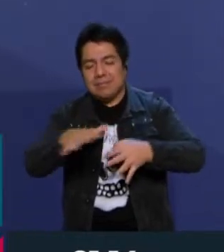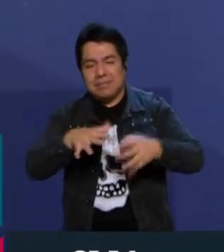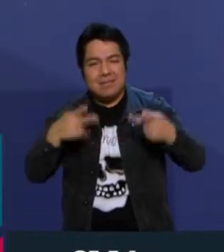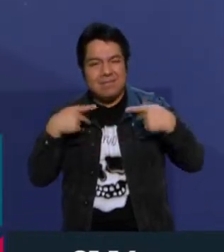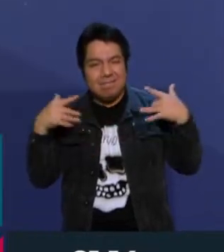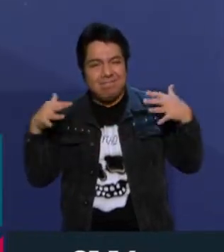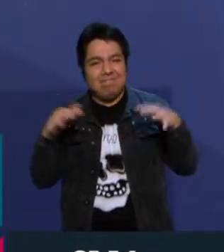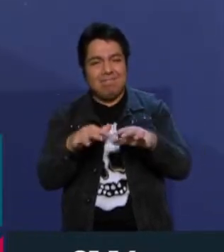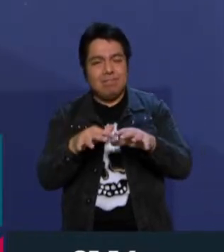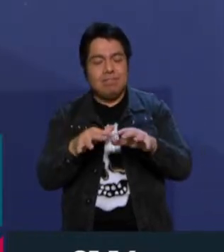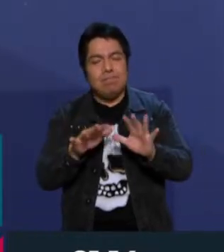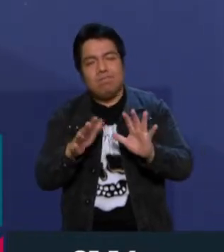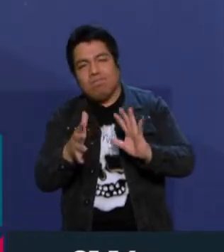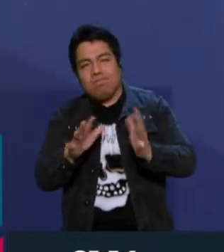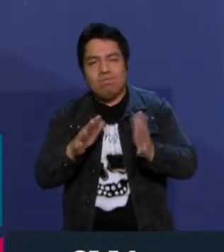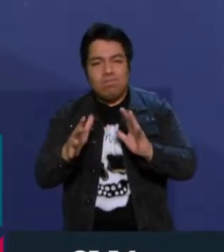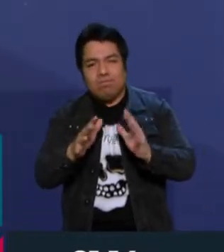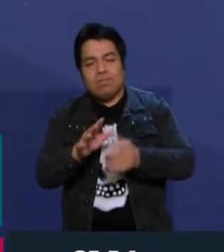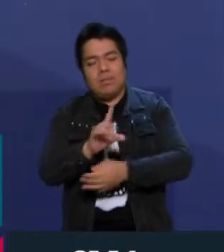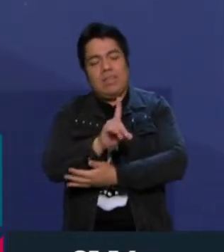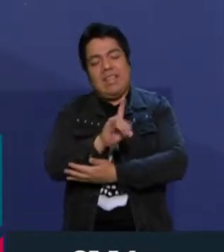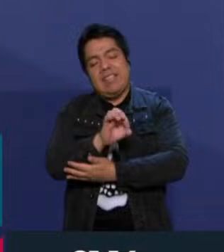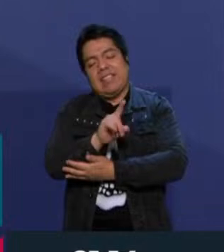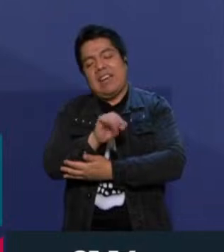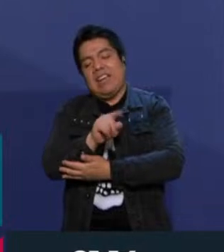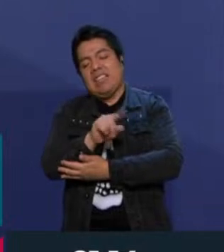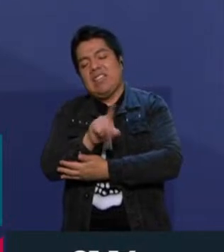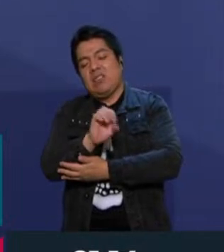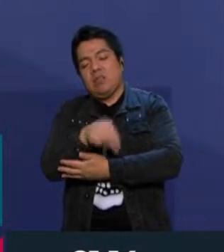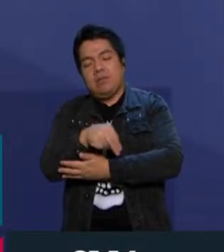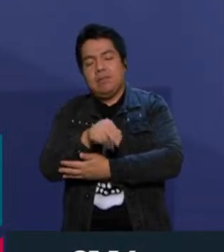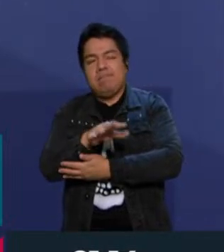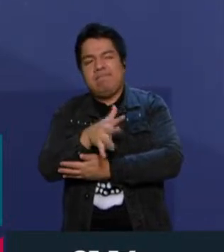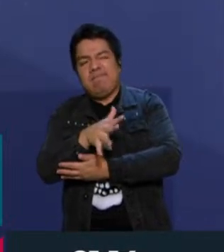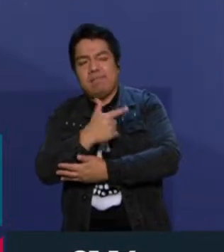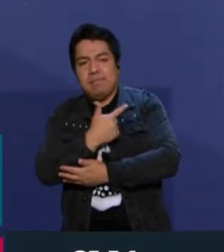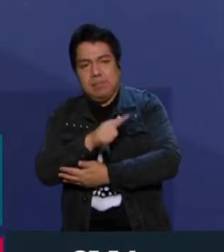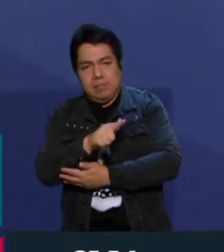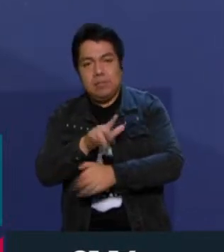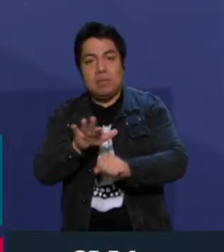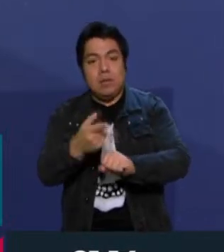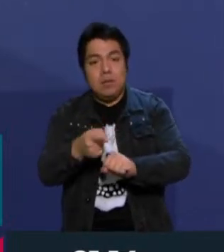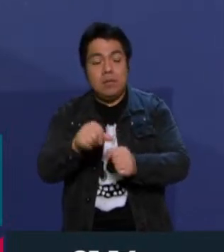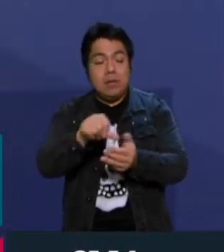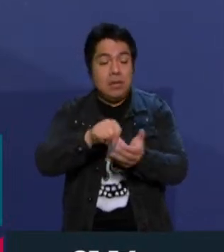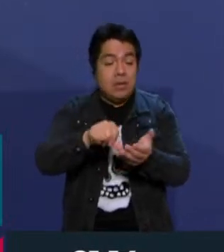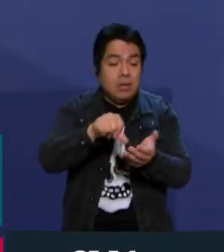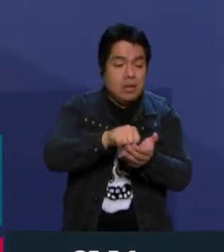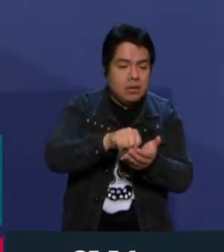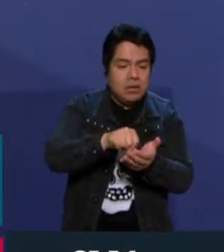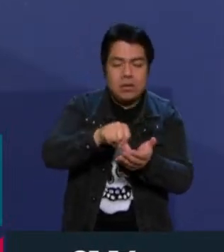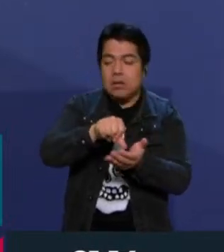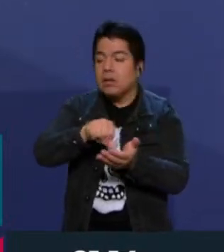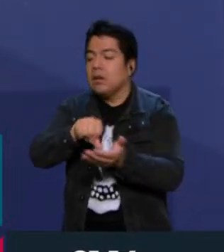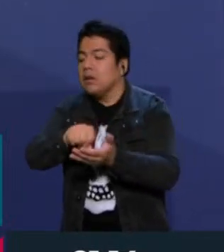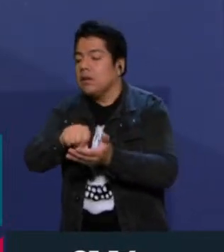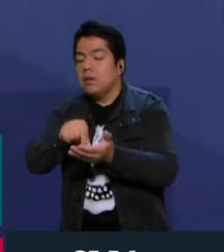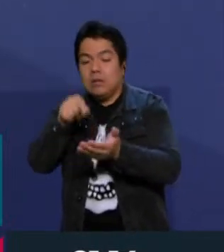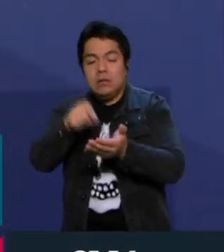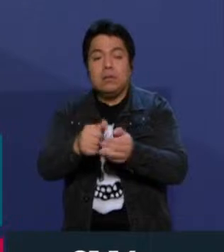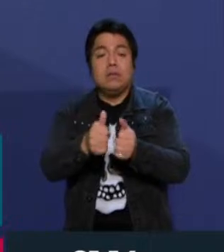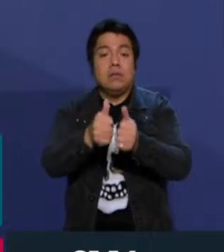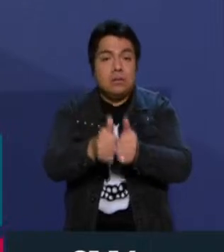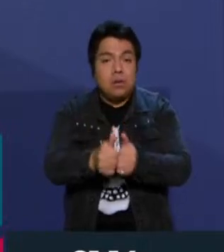A mí no me gusta mucho el término de descentralización, te explico por qué. Porque es como asumir que el centro está en algún lado, es decir, que el centro o la